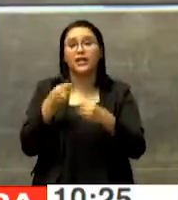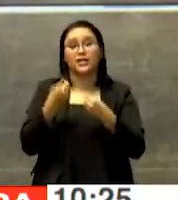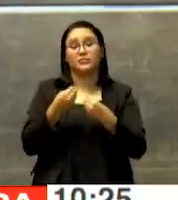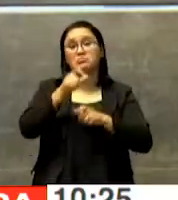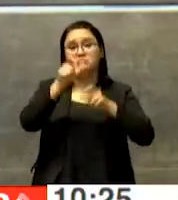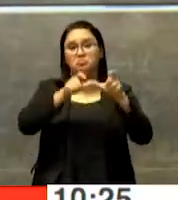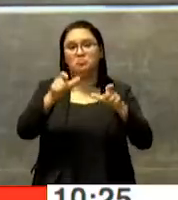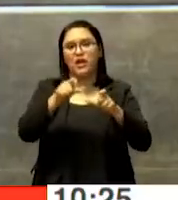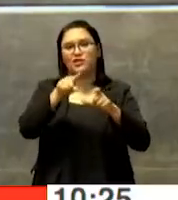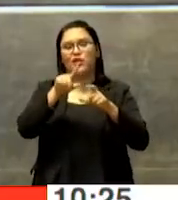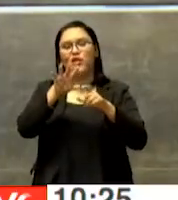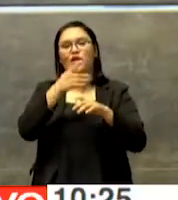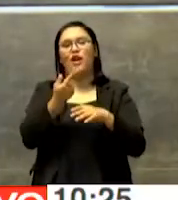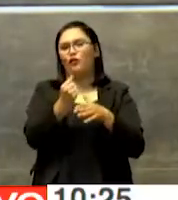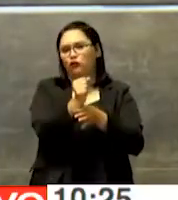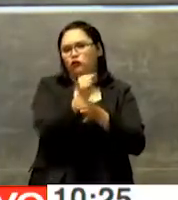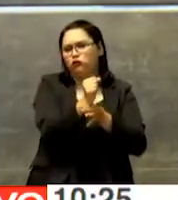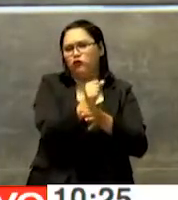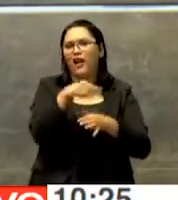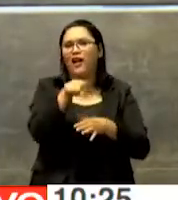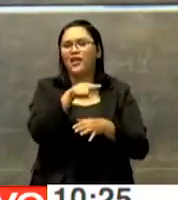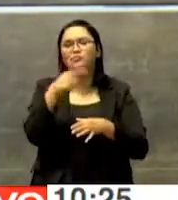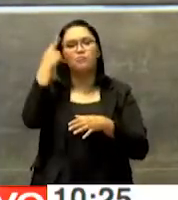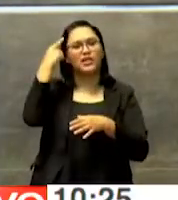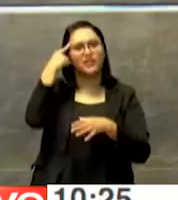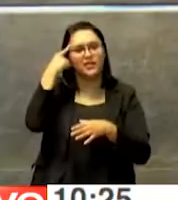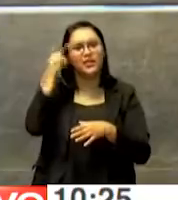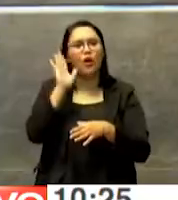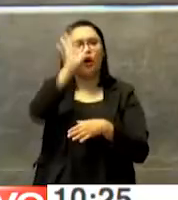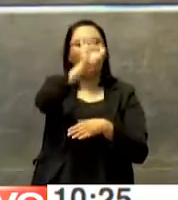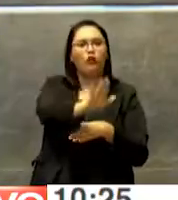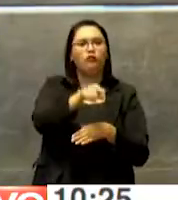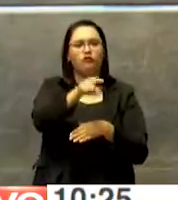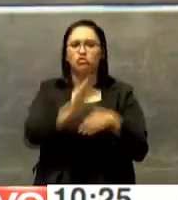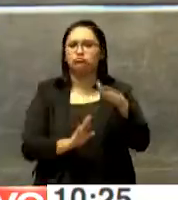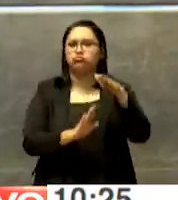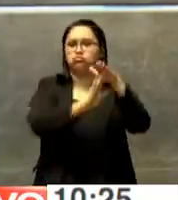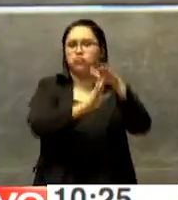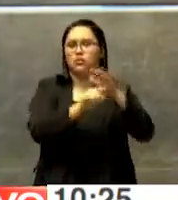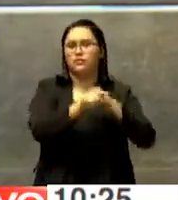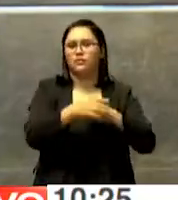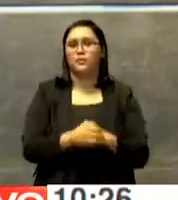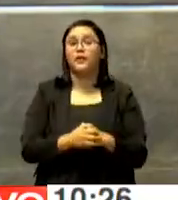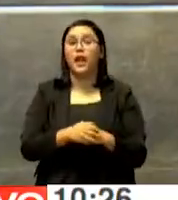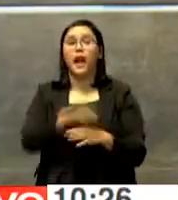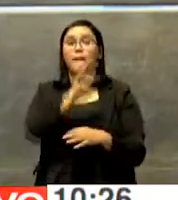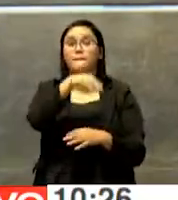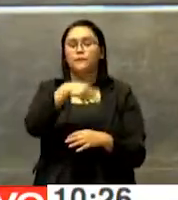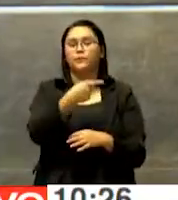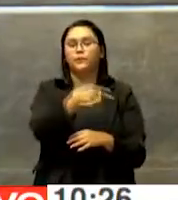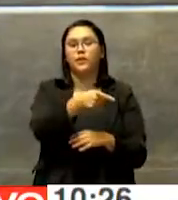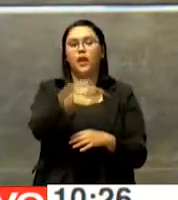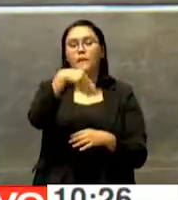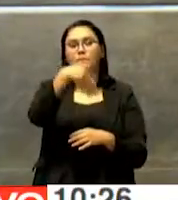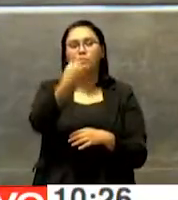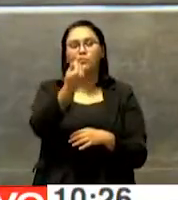ser evaluados en proyectos de élite. La llegada del gigante mundial del deporte como Bayern Múnich